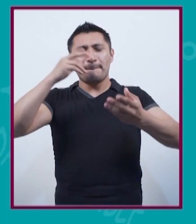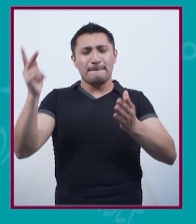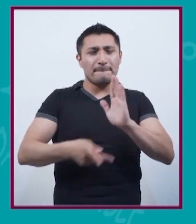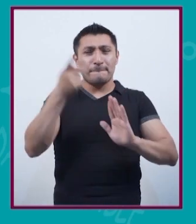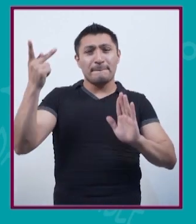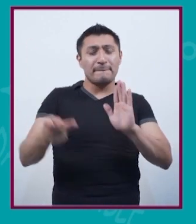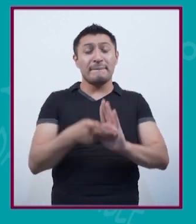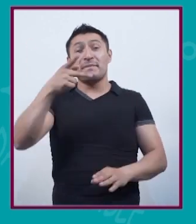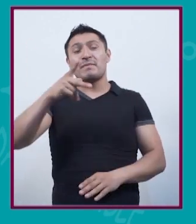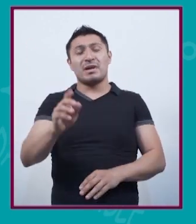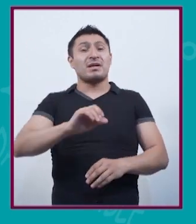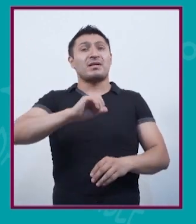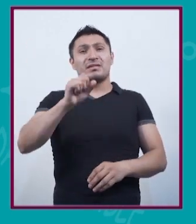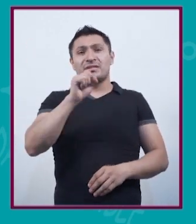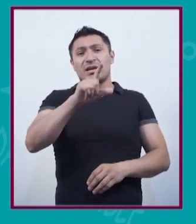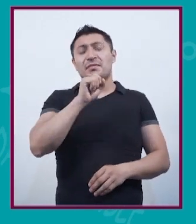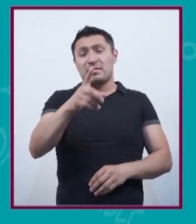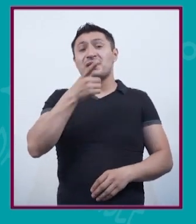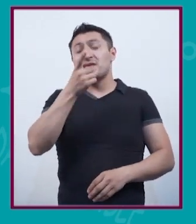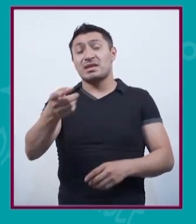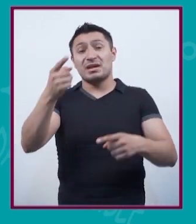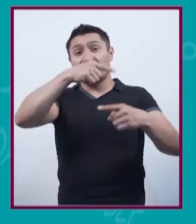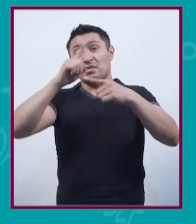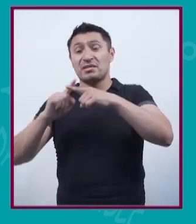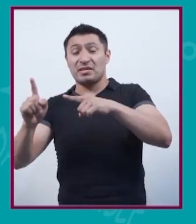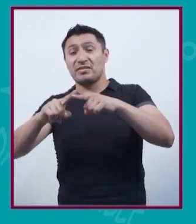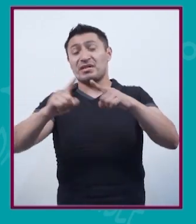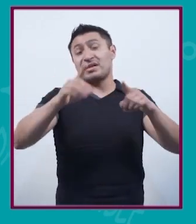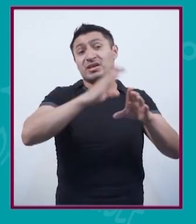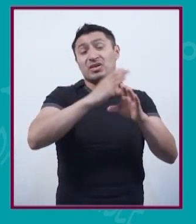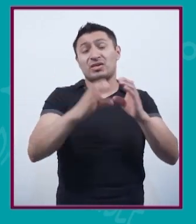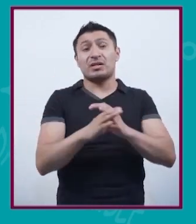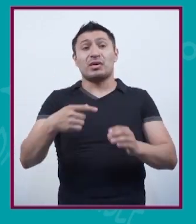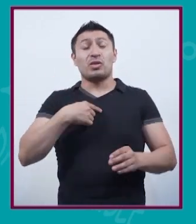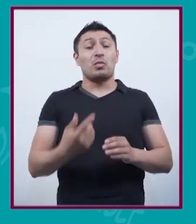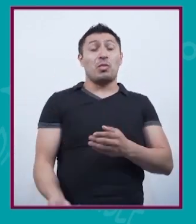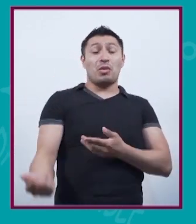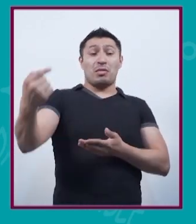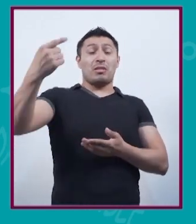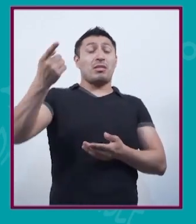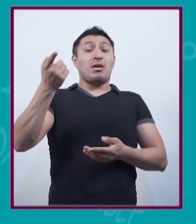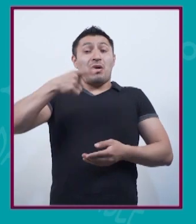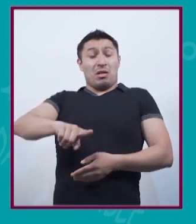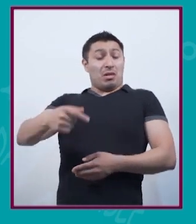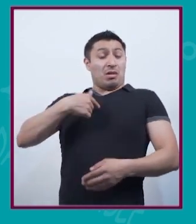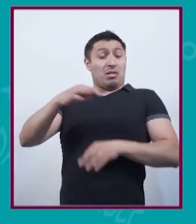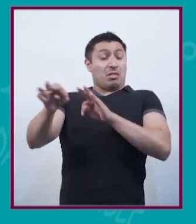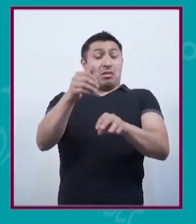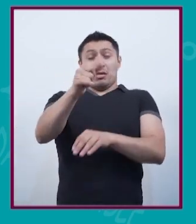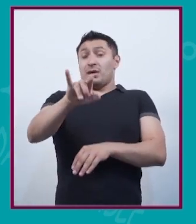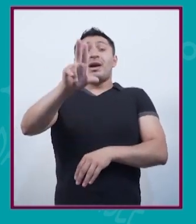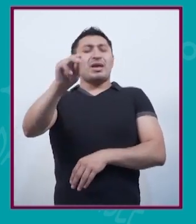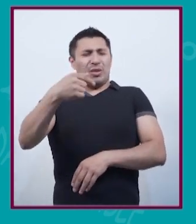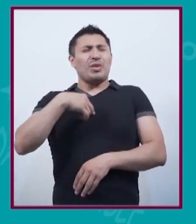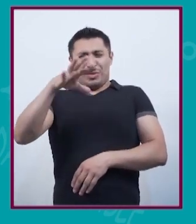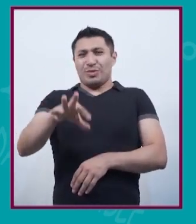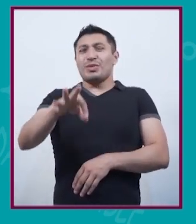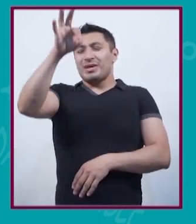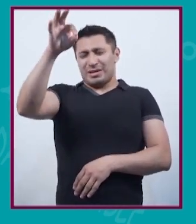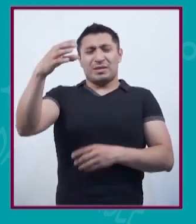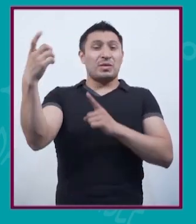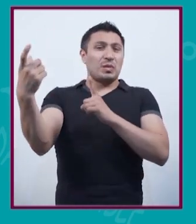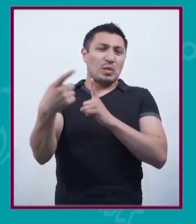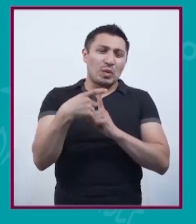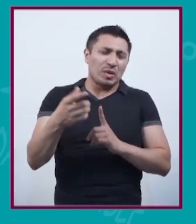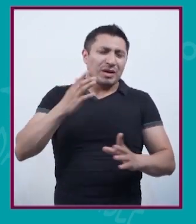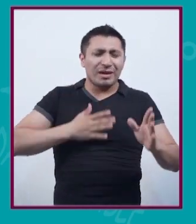con gozo mi coincidencia con el ambiente, muchas veces, pero dije otras mi diversidad. No se me impuso forma de